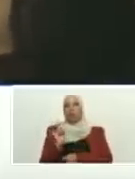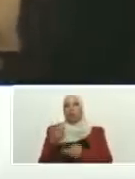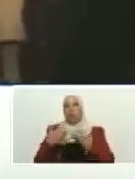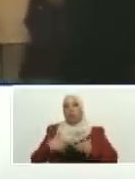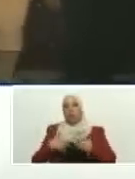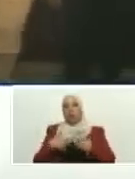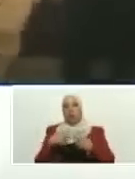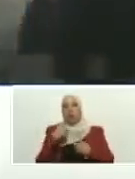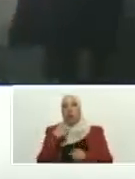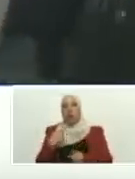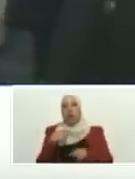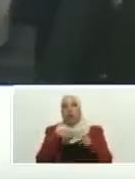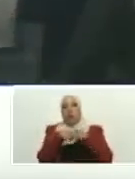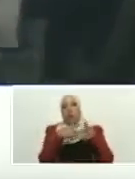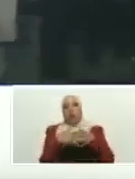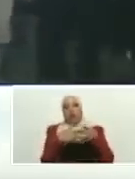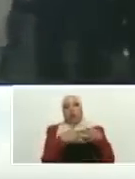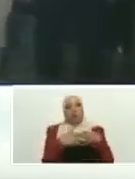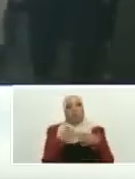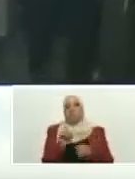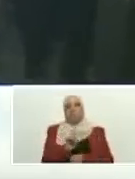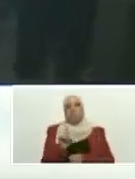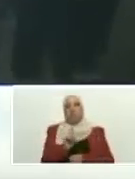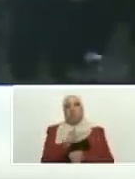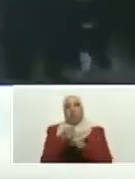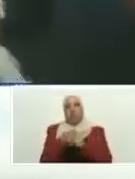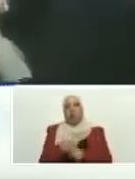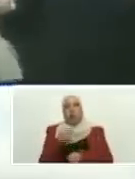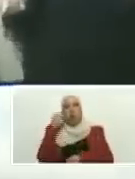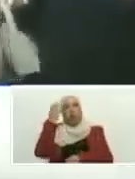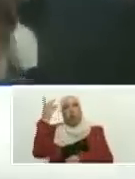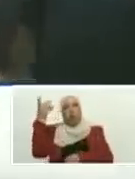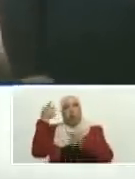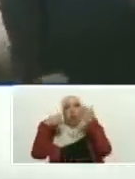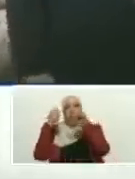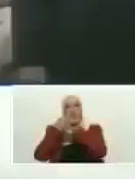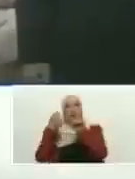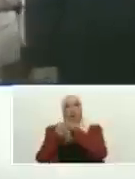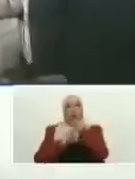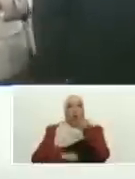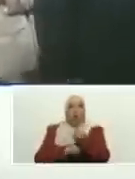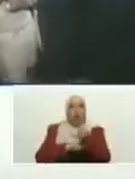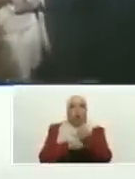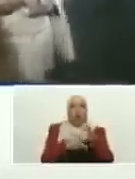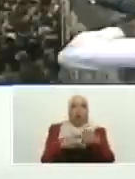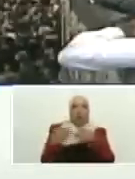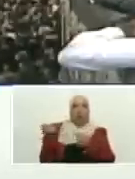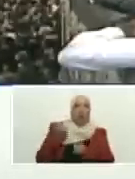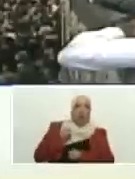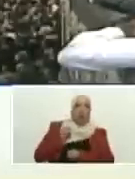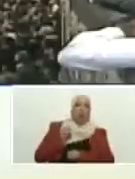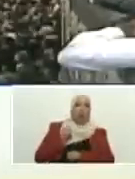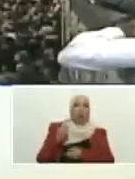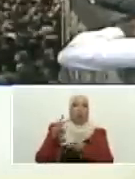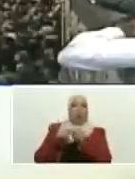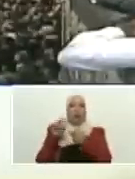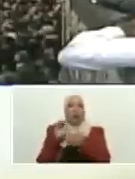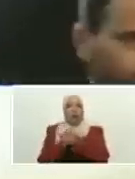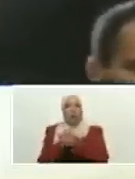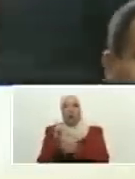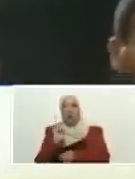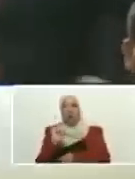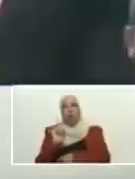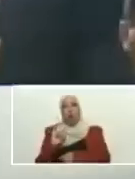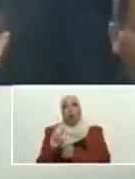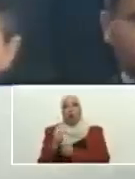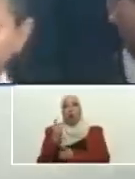y su pensamiento al imperialismo. Ustedes se imaginan a Chávez clavándole un puñal a sus compañeros. Al contrario,